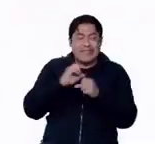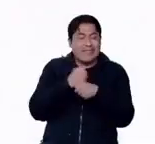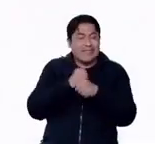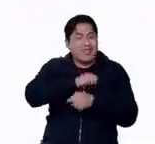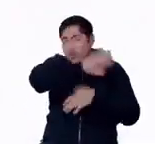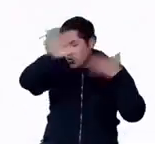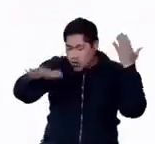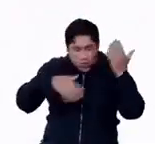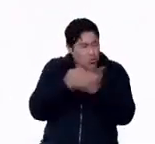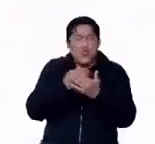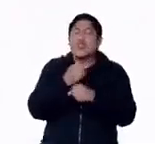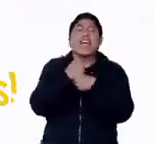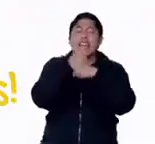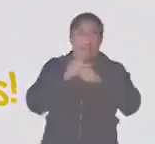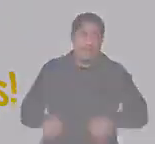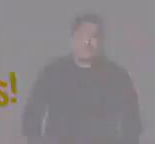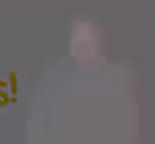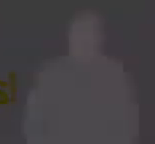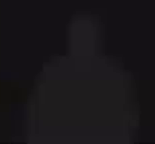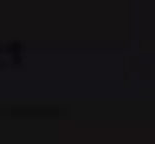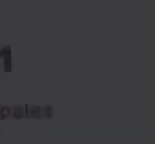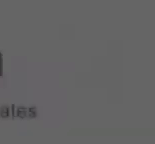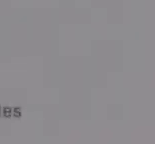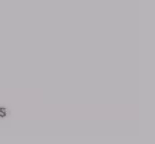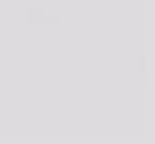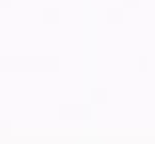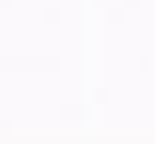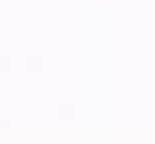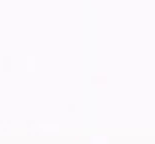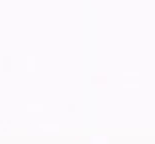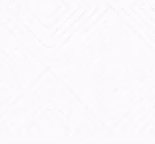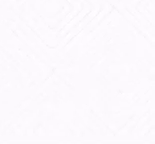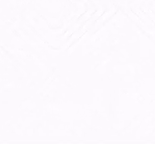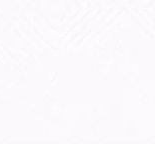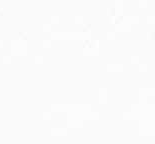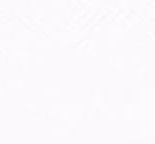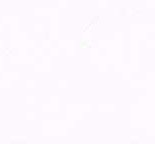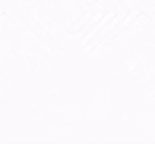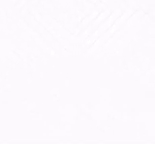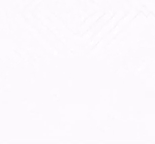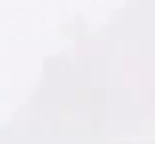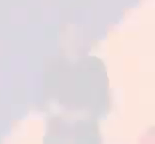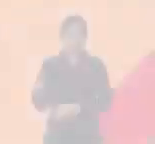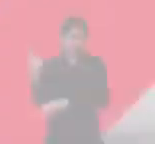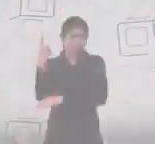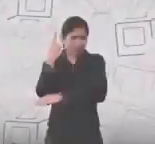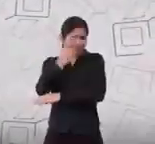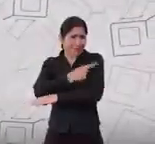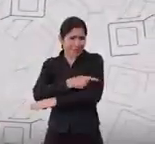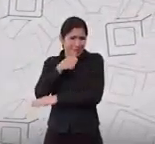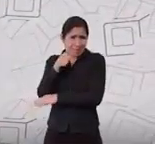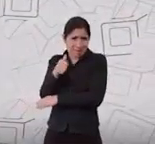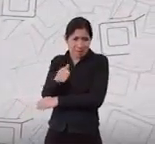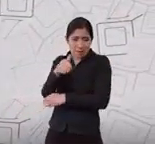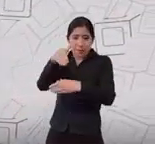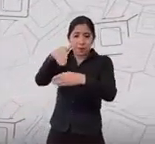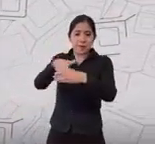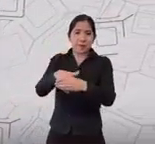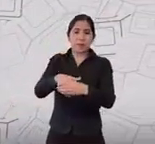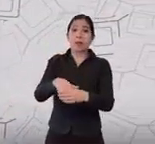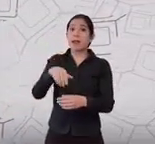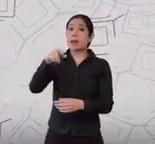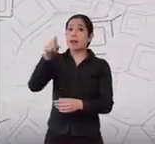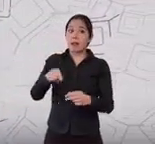La democracia la hacemos todos. Para estas elecciones, el día de la jornada electoral, se debe